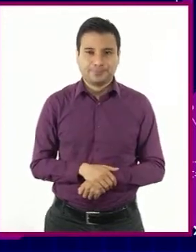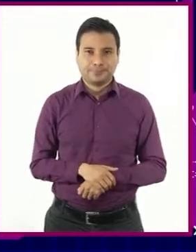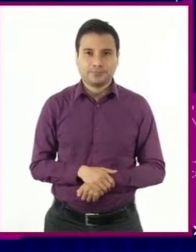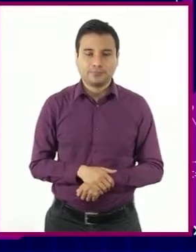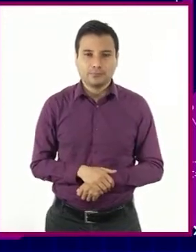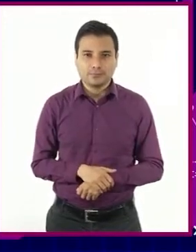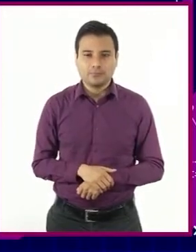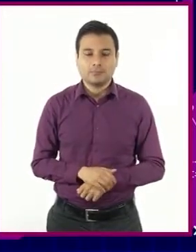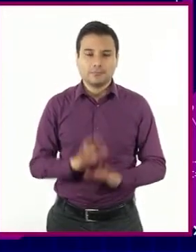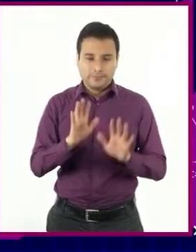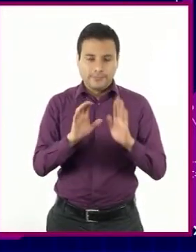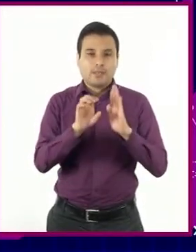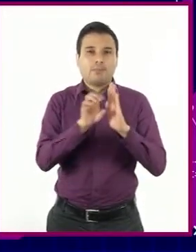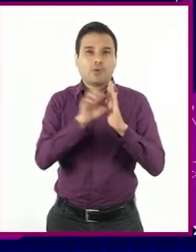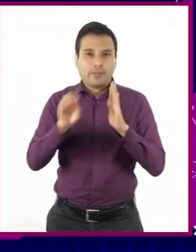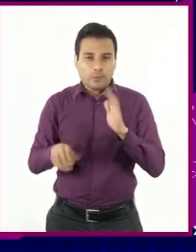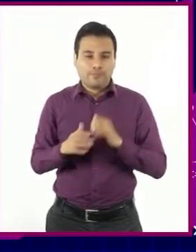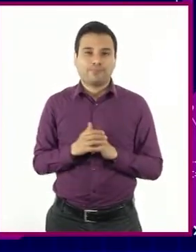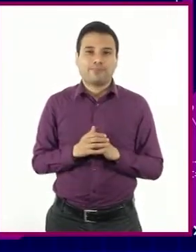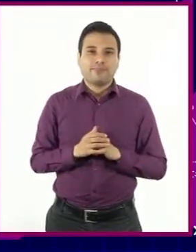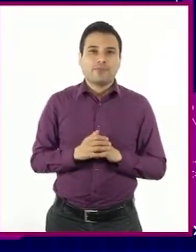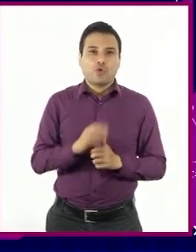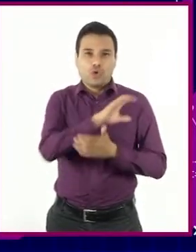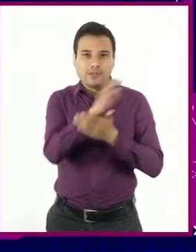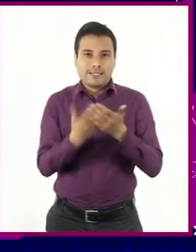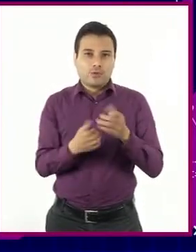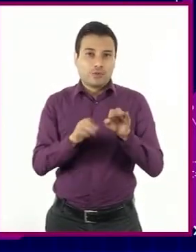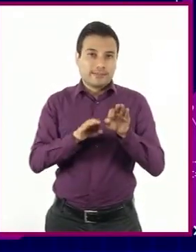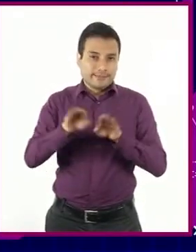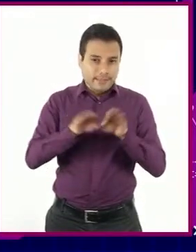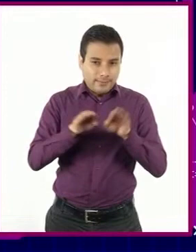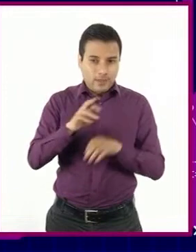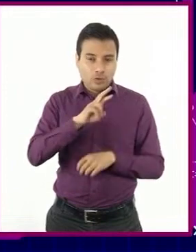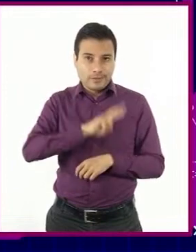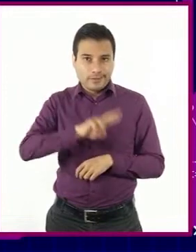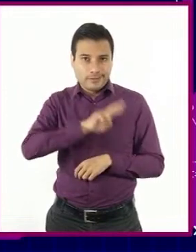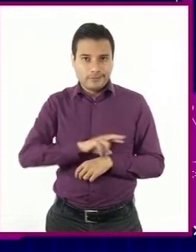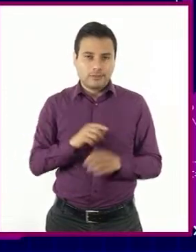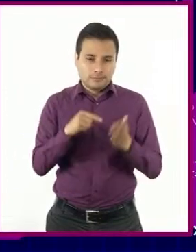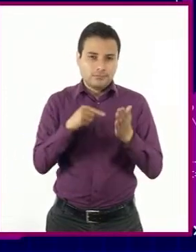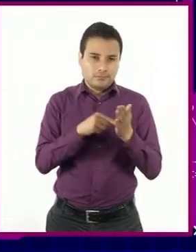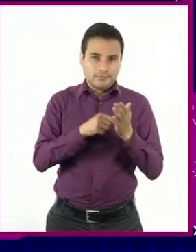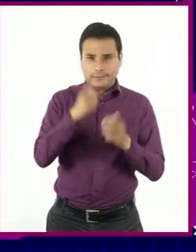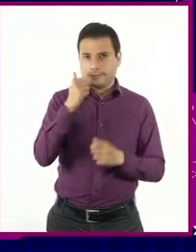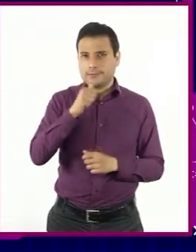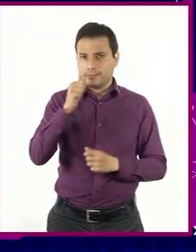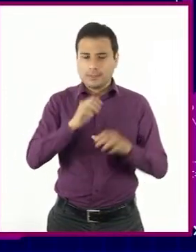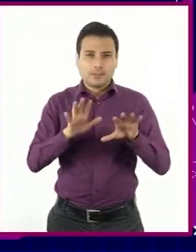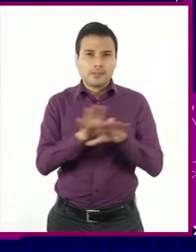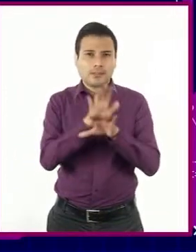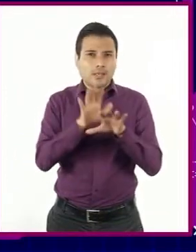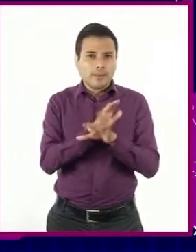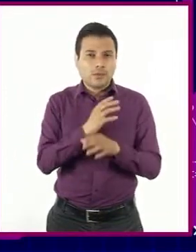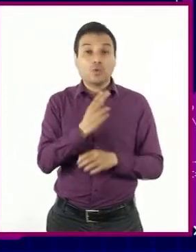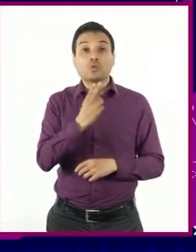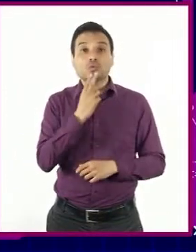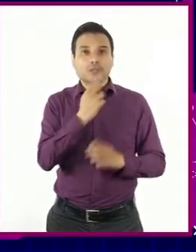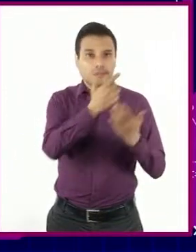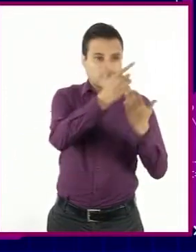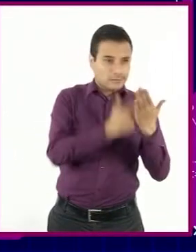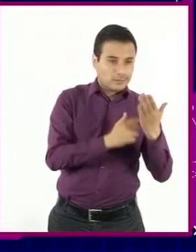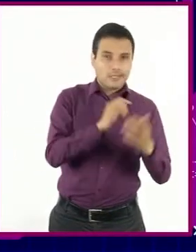Por ejemplo, es común que diversos contratos de trabajo o de renta se actualicen con los cambios que presenta el INPC.